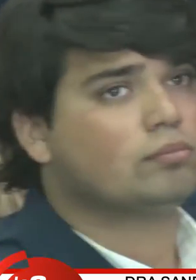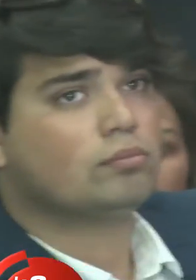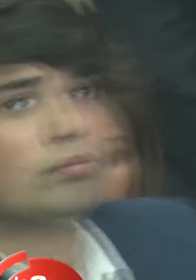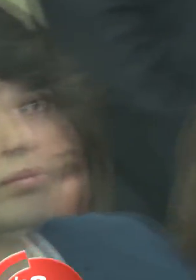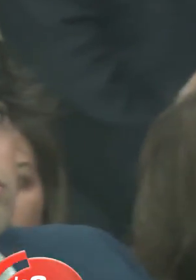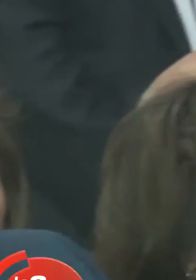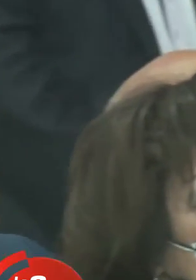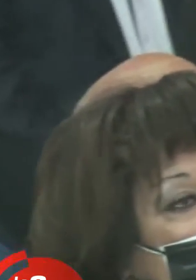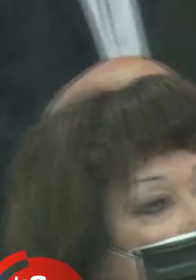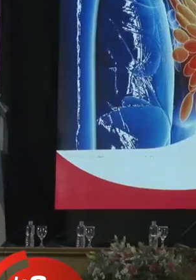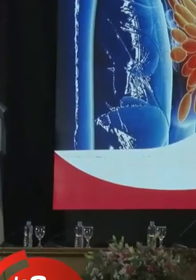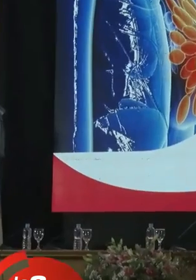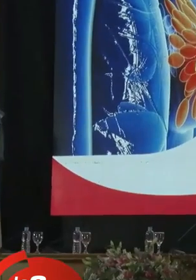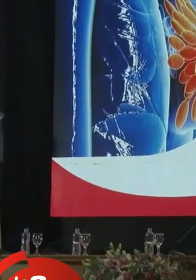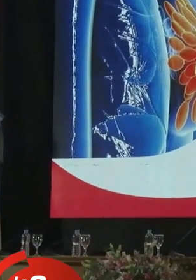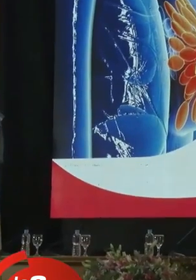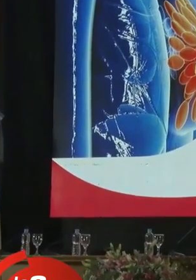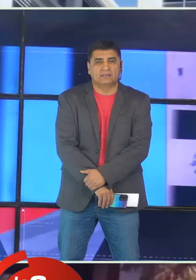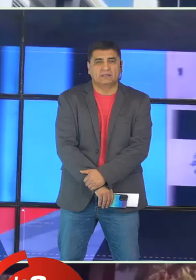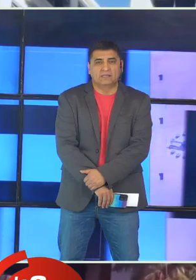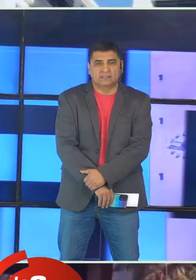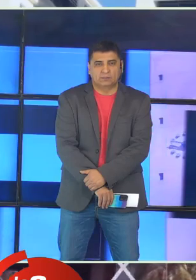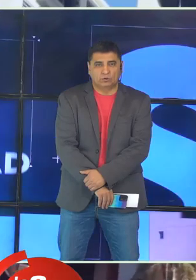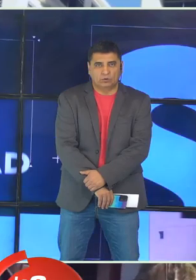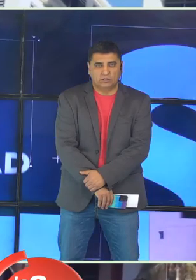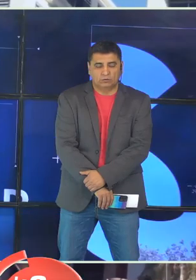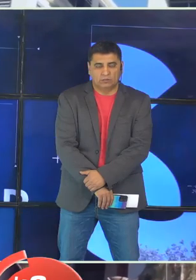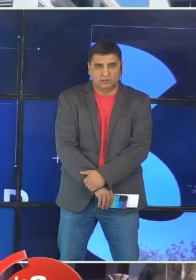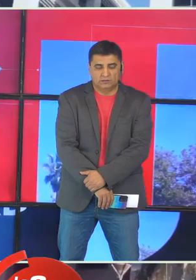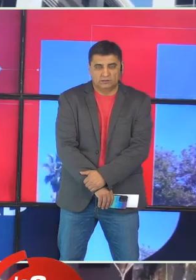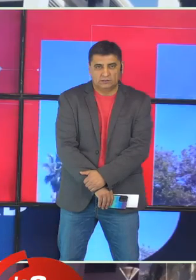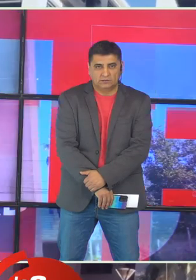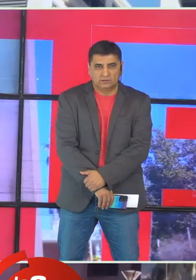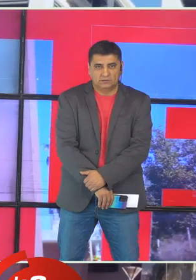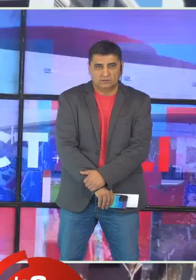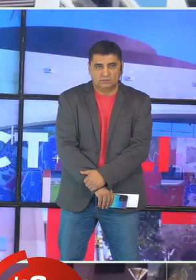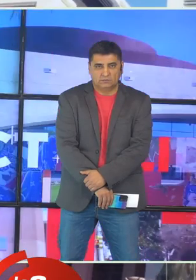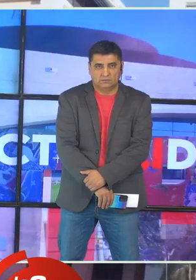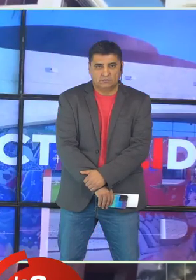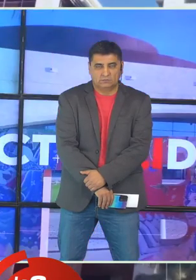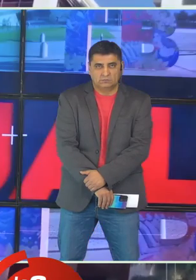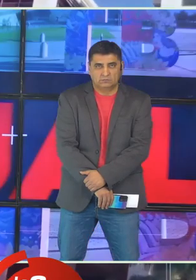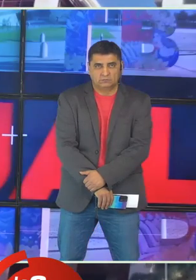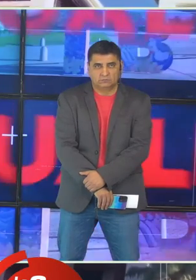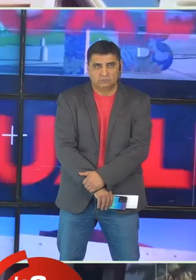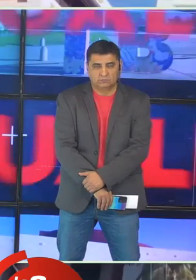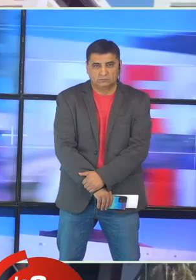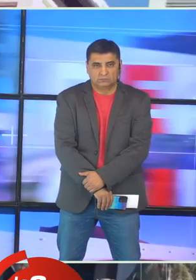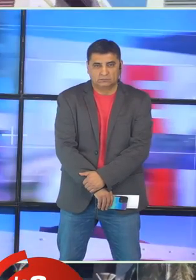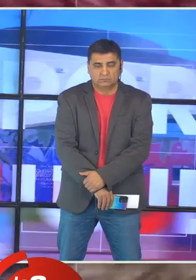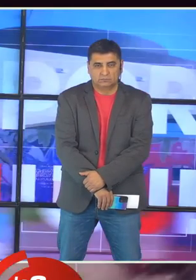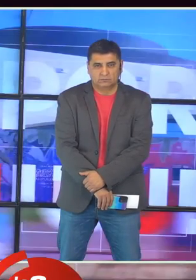mamas. ¿Y en qué consiste básicamente esta metodología, doctora? Es muy sencillo. En realidad ya